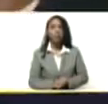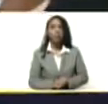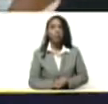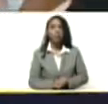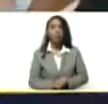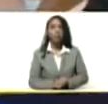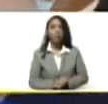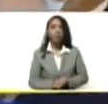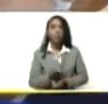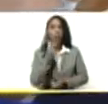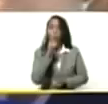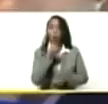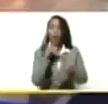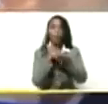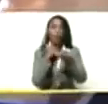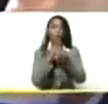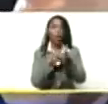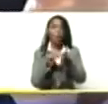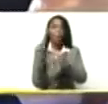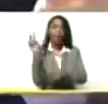no hay como venezuela